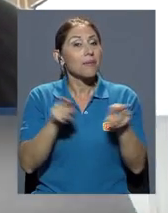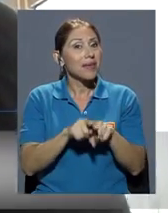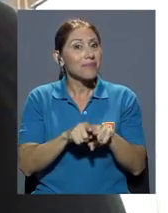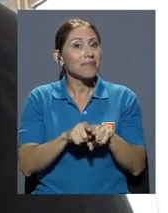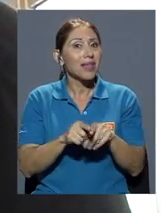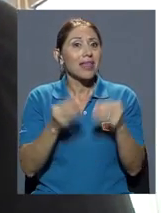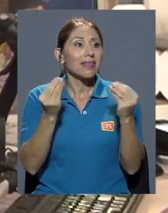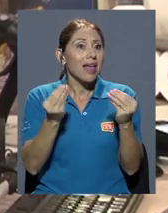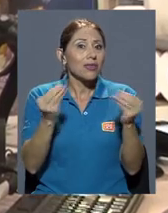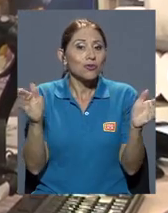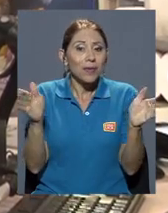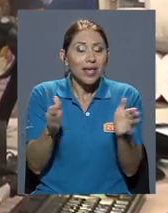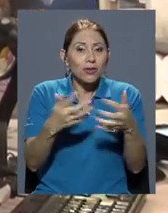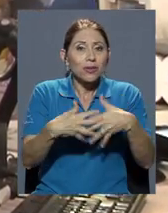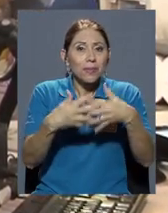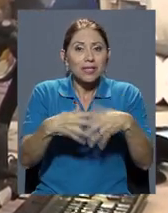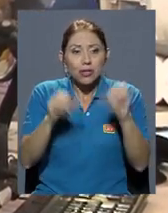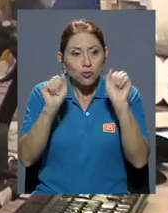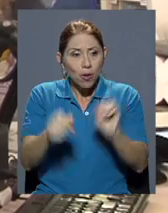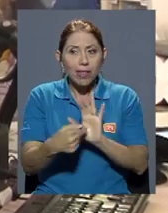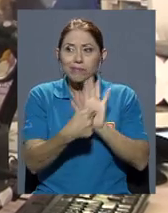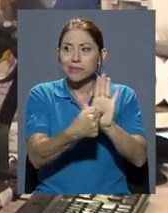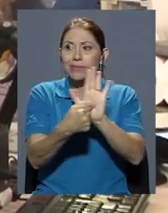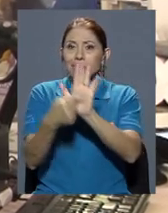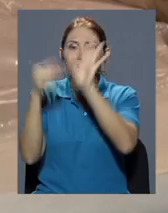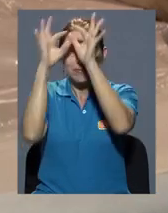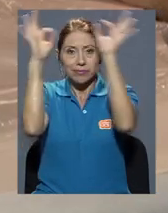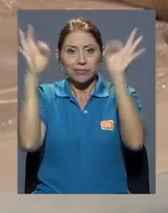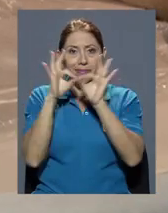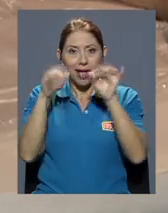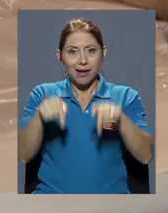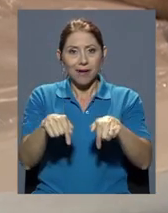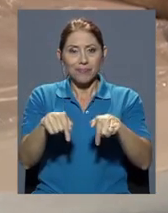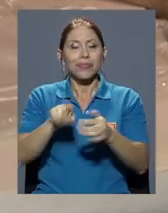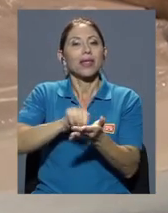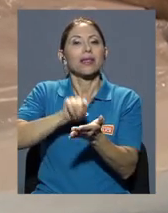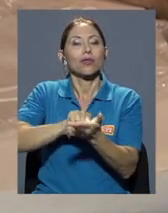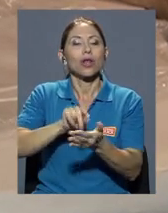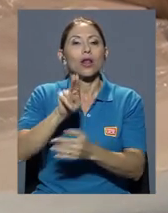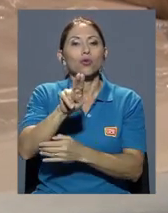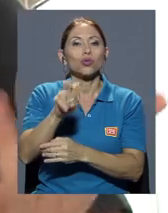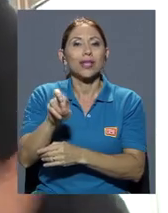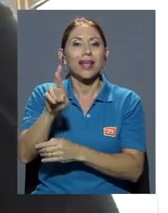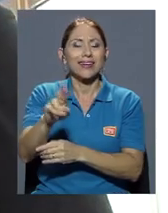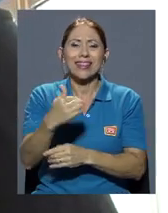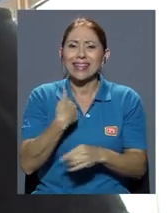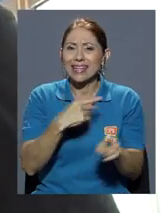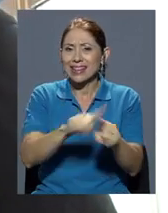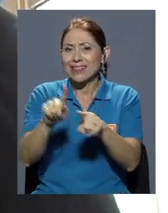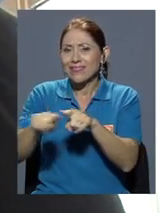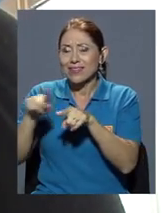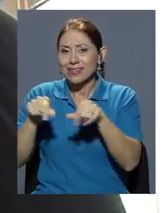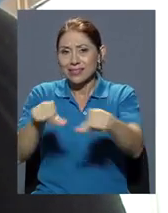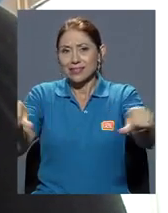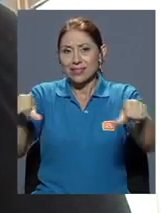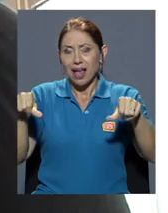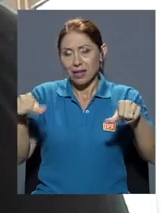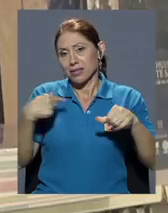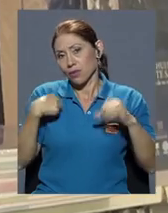tantos pequeños empresarios de darse a conocer acá. Y la verdad es que la editorial UCR tiene muchas diferentes áreas en las que uno se